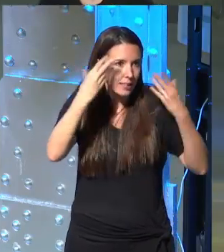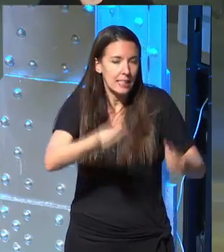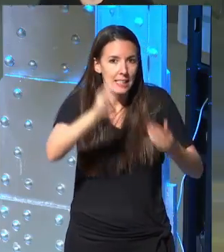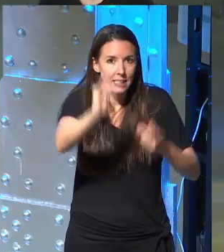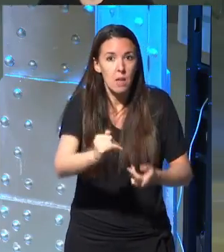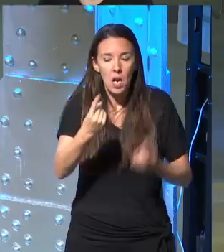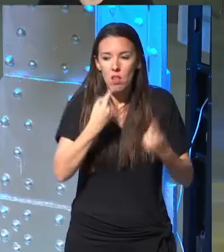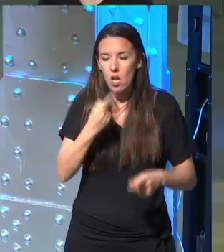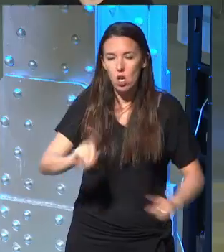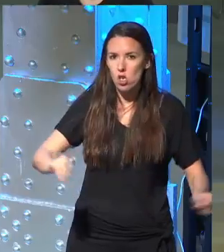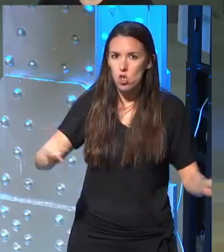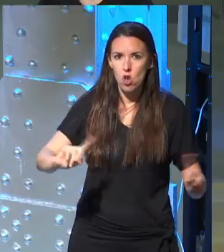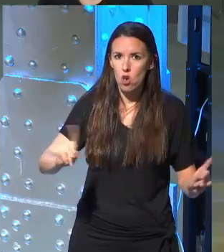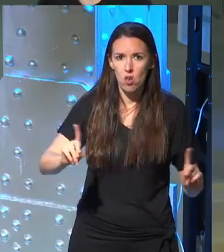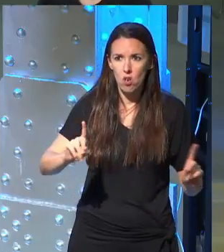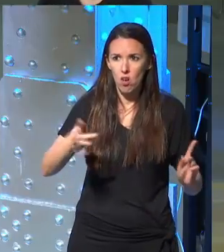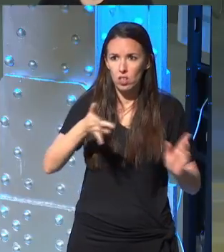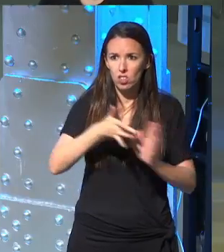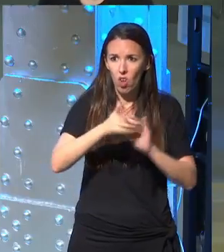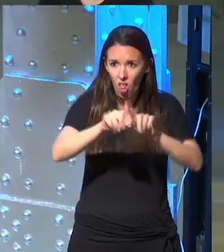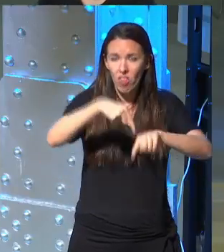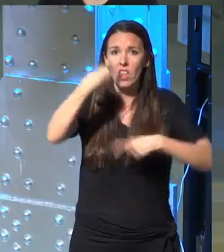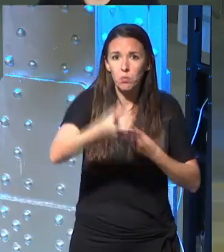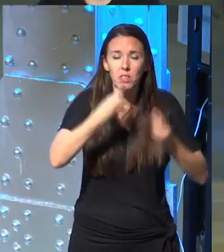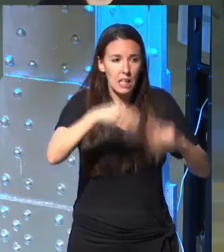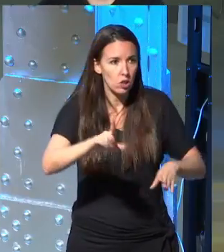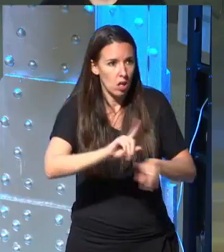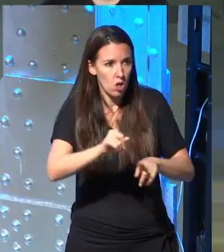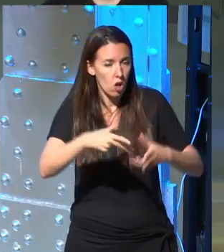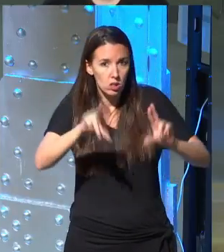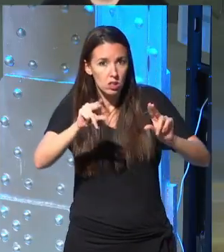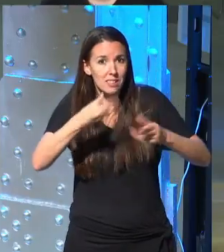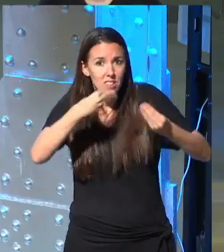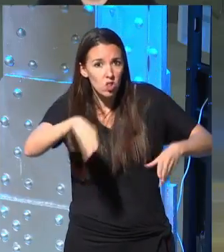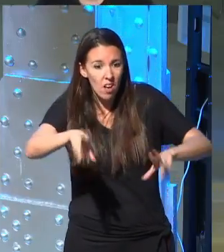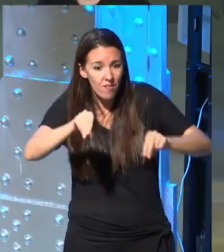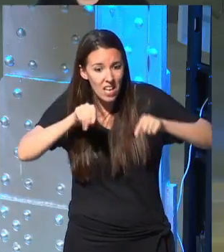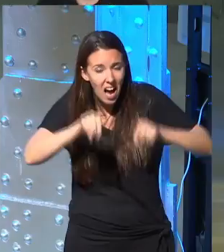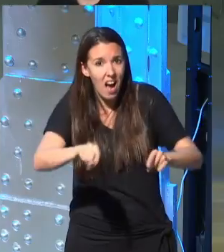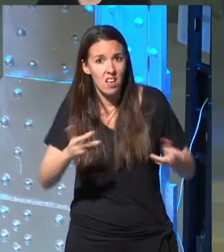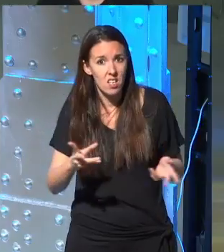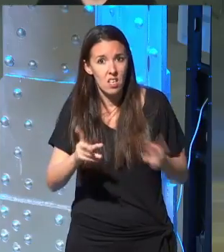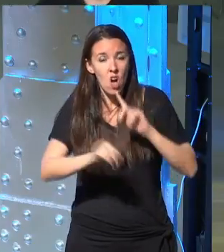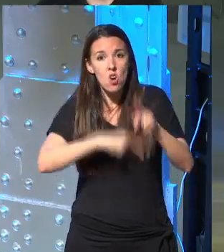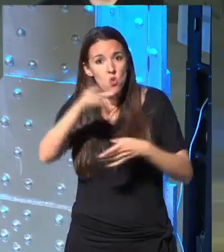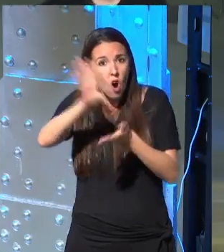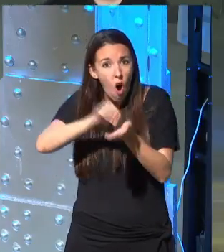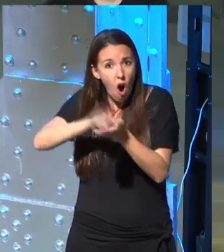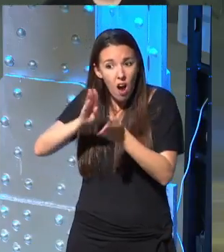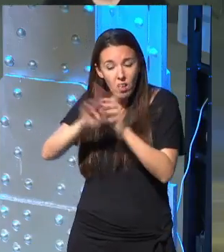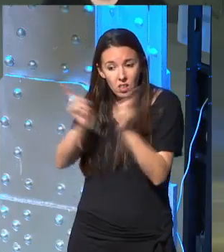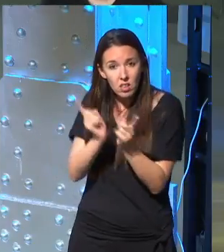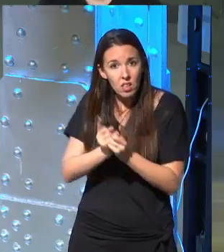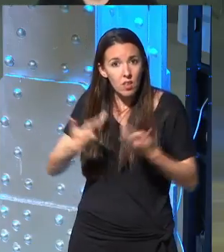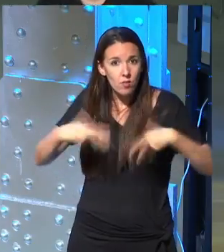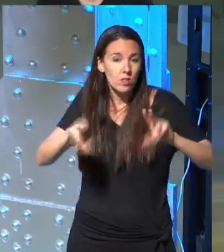repente esto dice, no, pero esto ya es la explicación posterior a la historia. Es como, no, la historia termina ahí. O sea, de hecho, la recopilación que hice yo luego de todo el hilo, pues